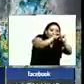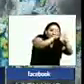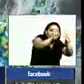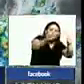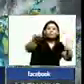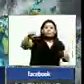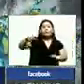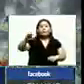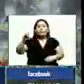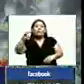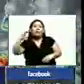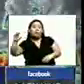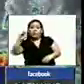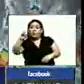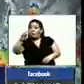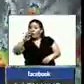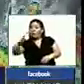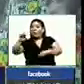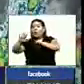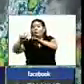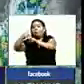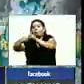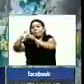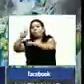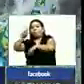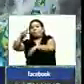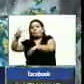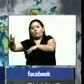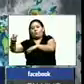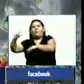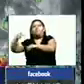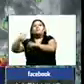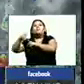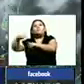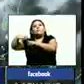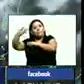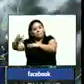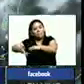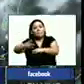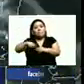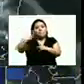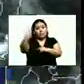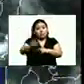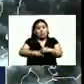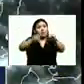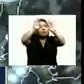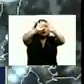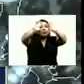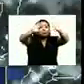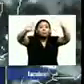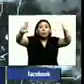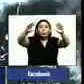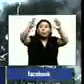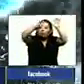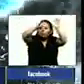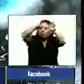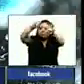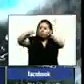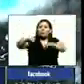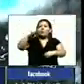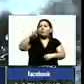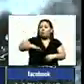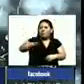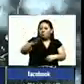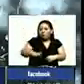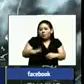mínimas Que rondan los 22 A 23 grados Inclusive Para el día de mañana Continuamos con ese panorama De cielos Parcialmente nublados Y en horas de la